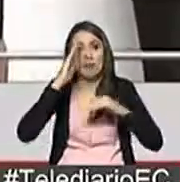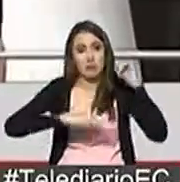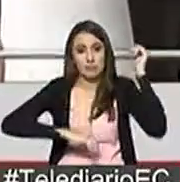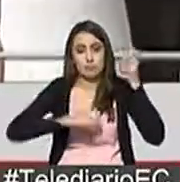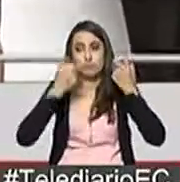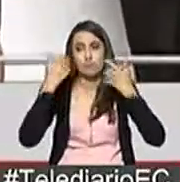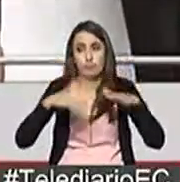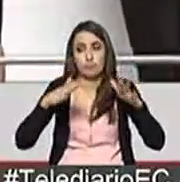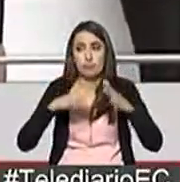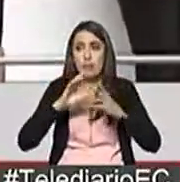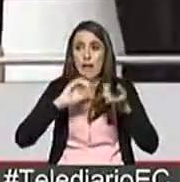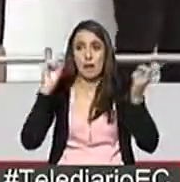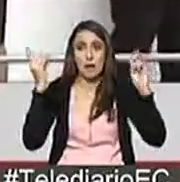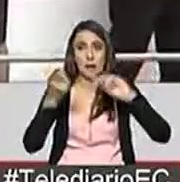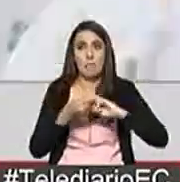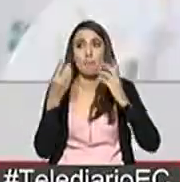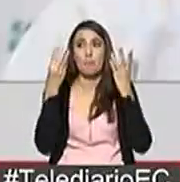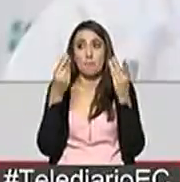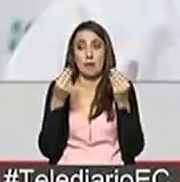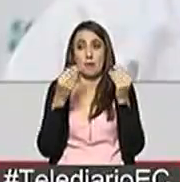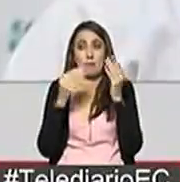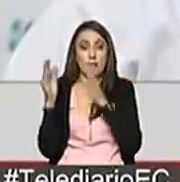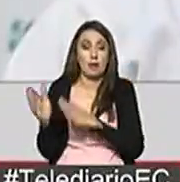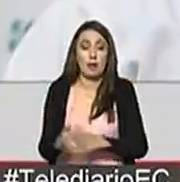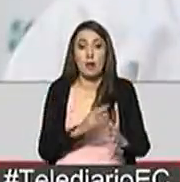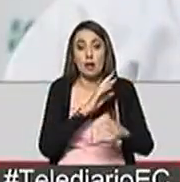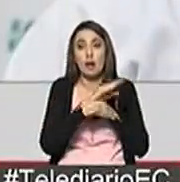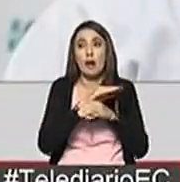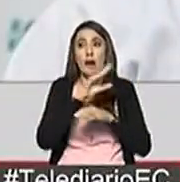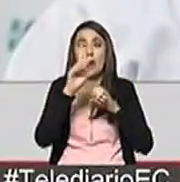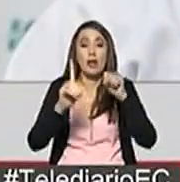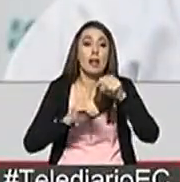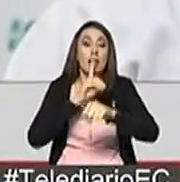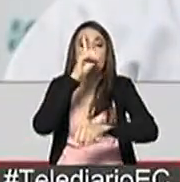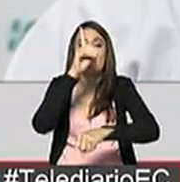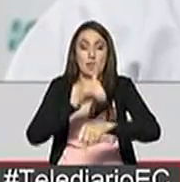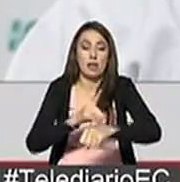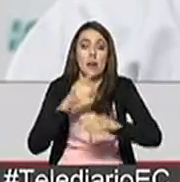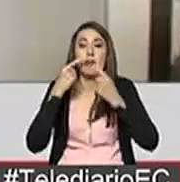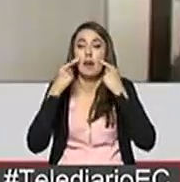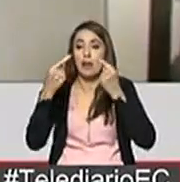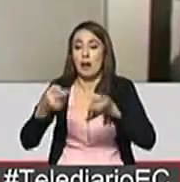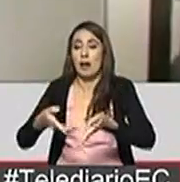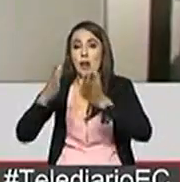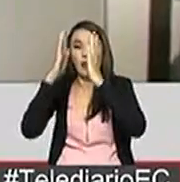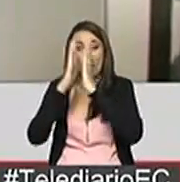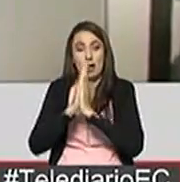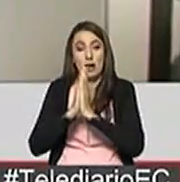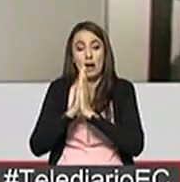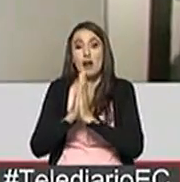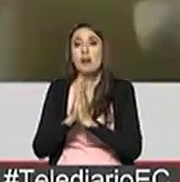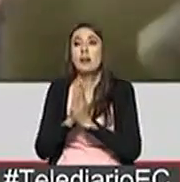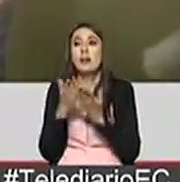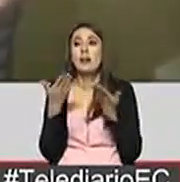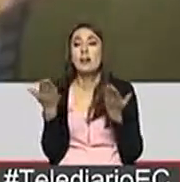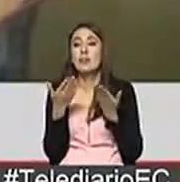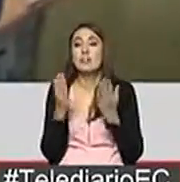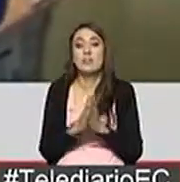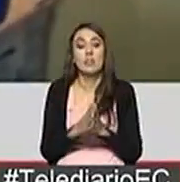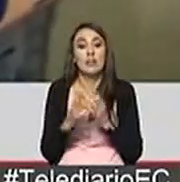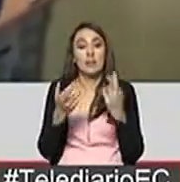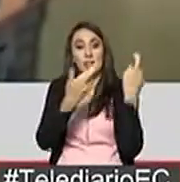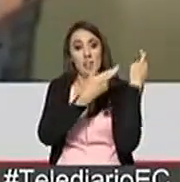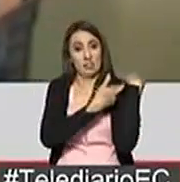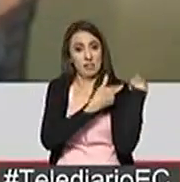el Hospital Teodoro Maldonado Carbo de Guayaquil, el director general del IES solicitó la tarde de este martes la disponibilidad de los